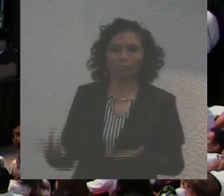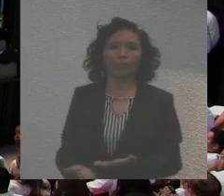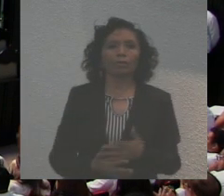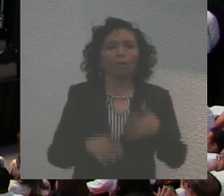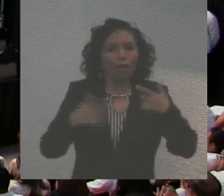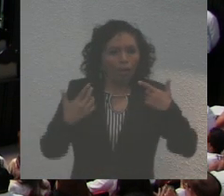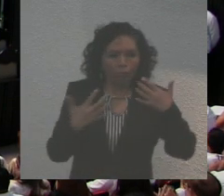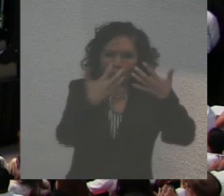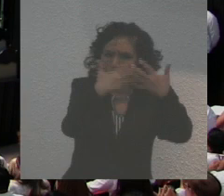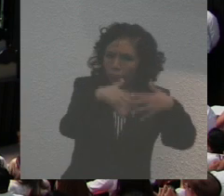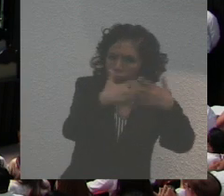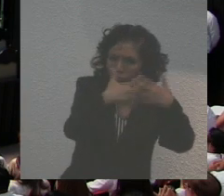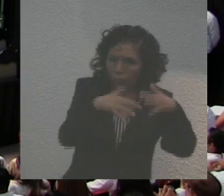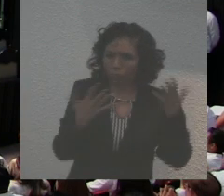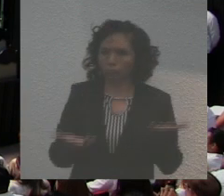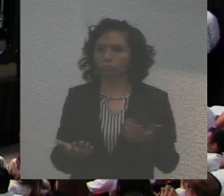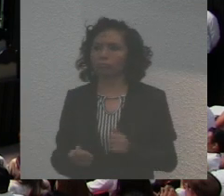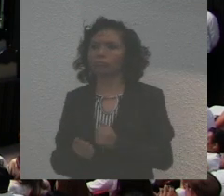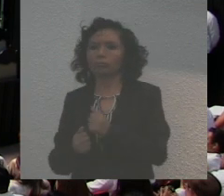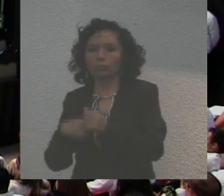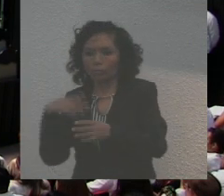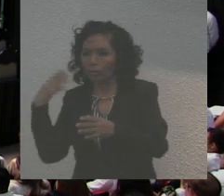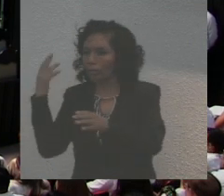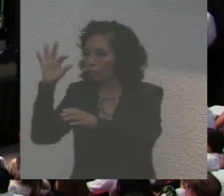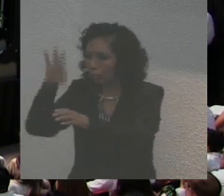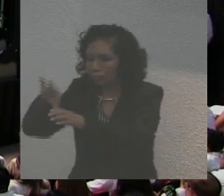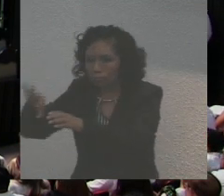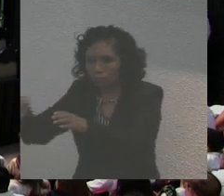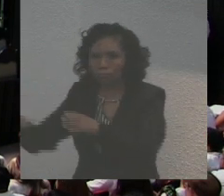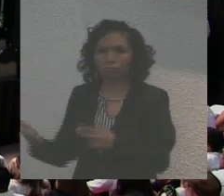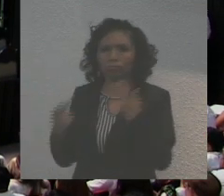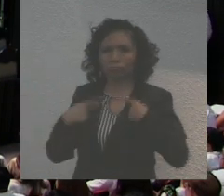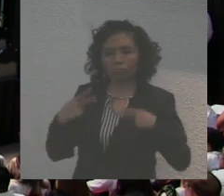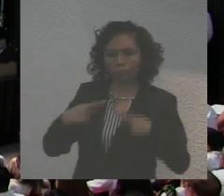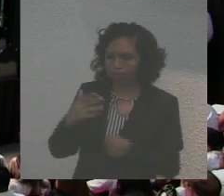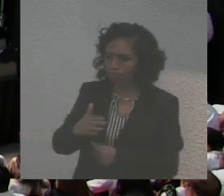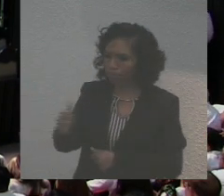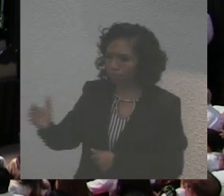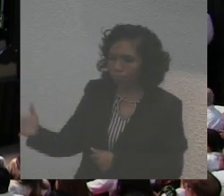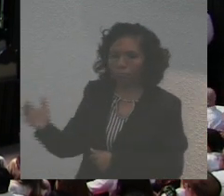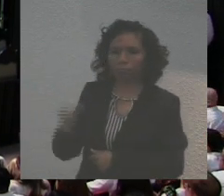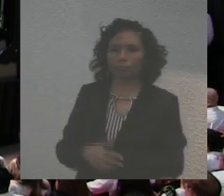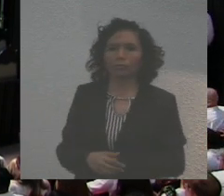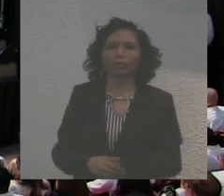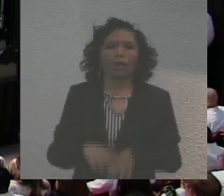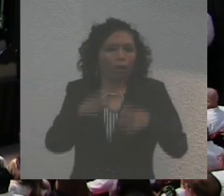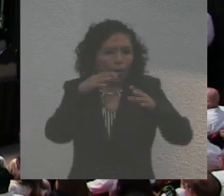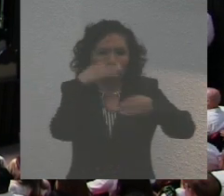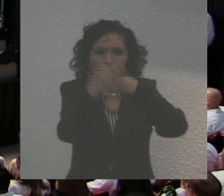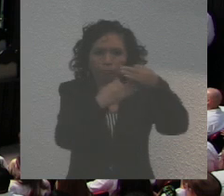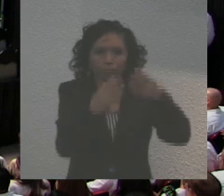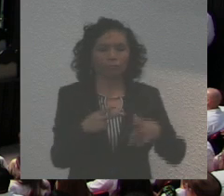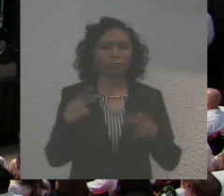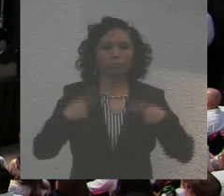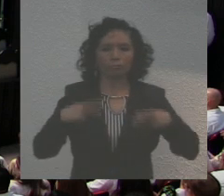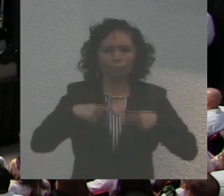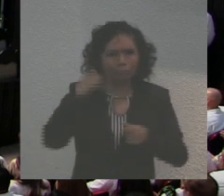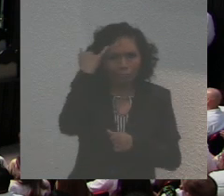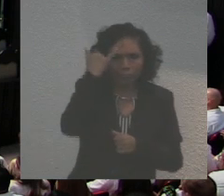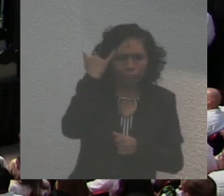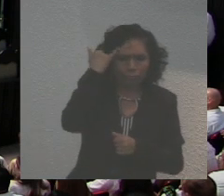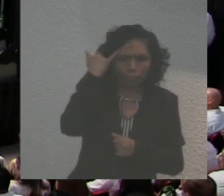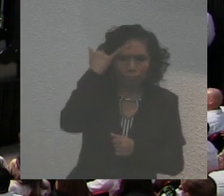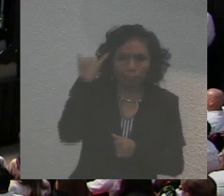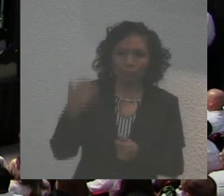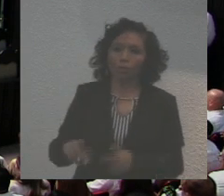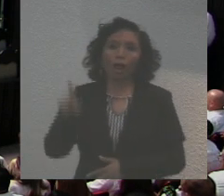empresarial, gracias al sector productivo, a las y los campesinos, a las y los dignatarios mayas, a la fuerza y la tenacidad de